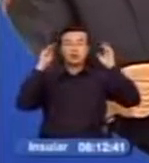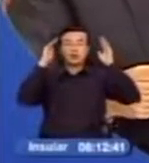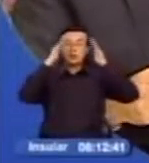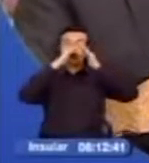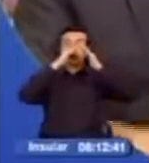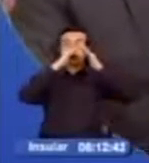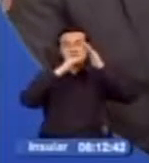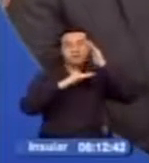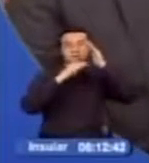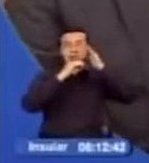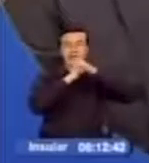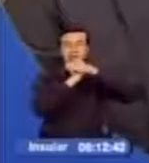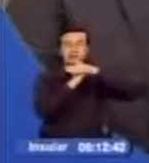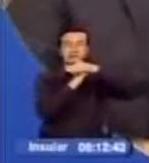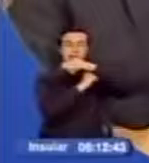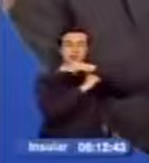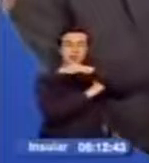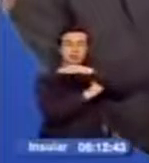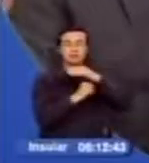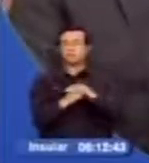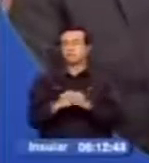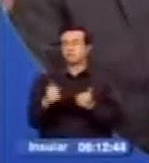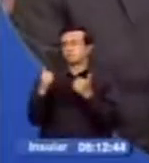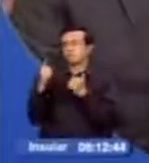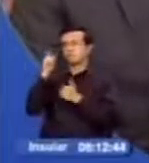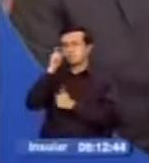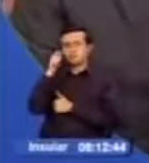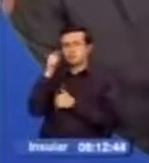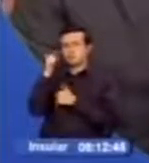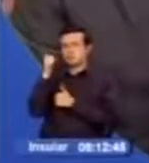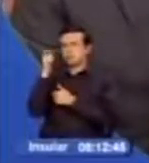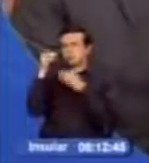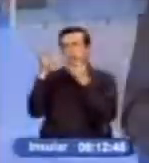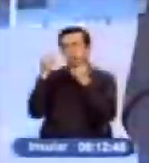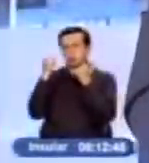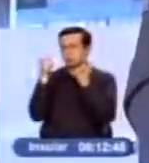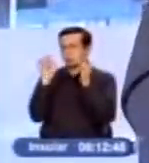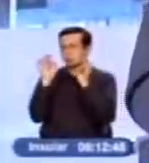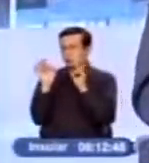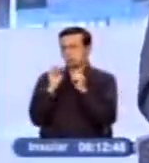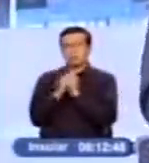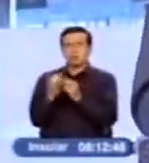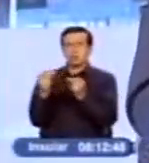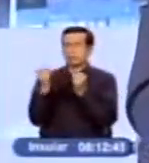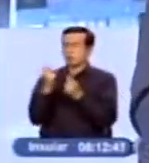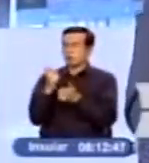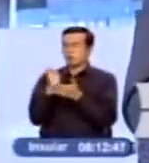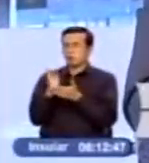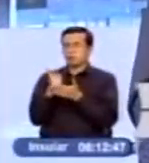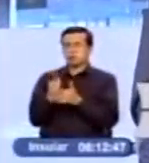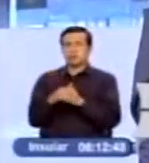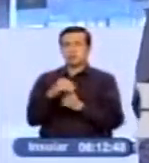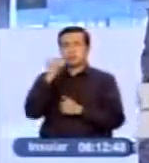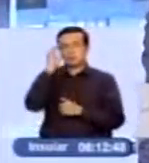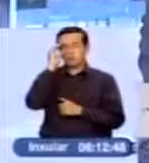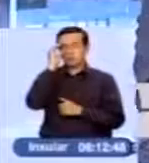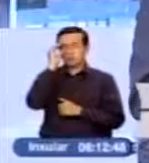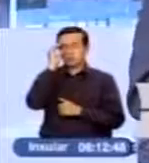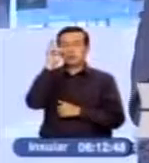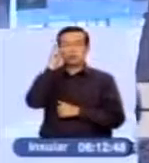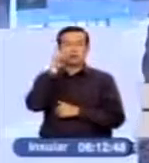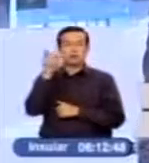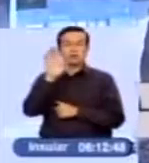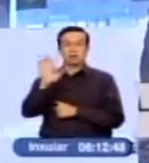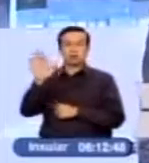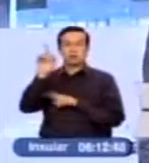que se levantan en las ciudades? Está bien que funcione la fiscalía y funcione la justicia, y con la rapidez que debe, porque la fiscalía